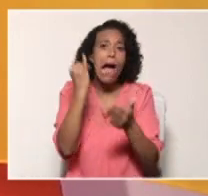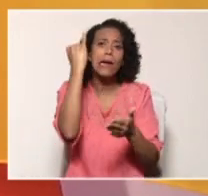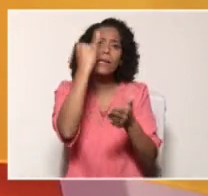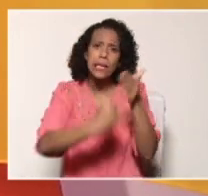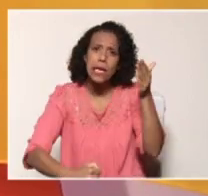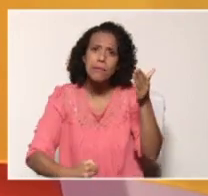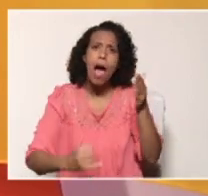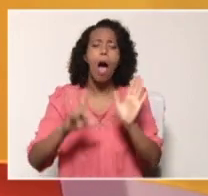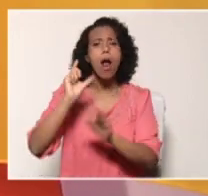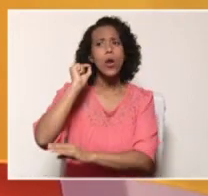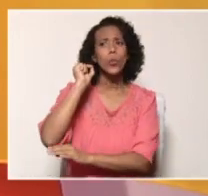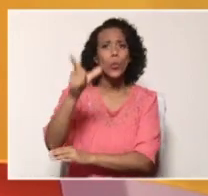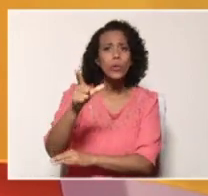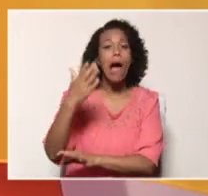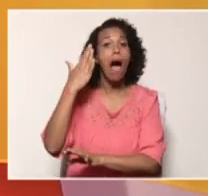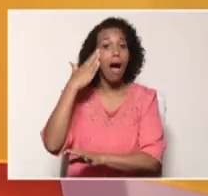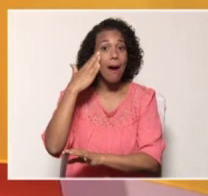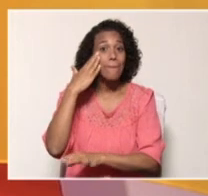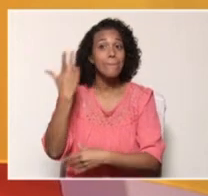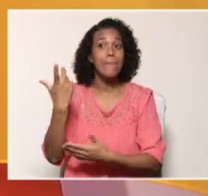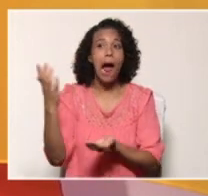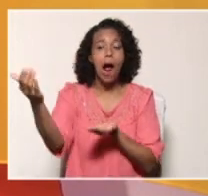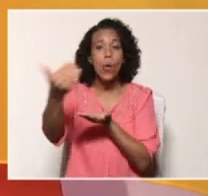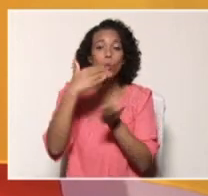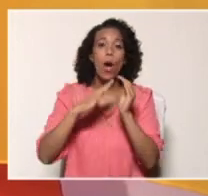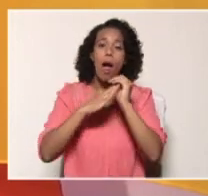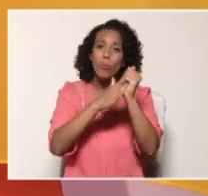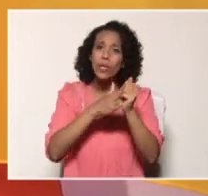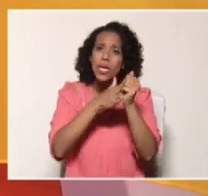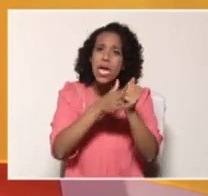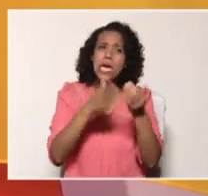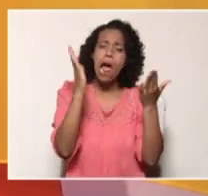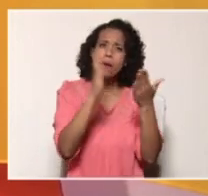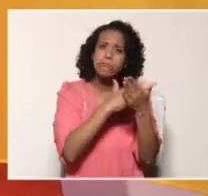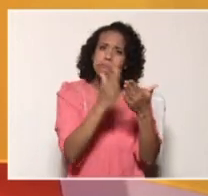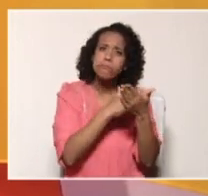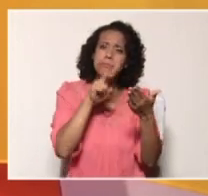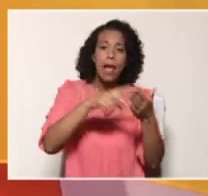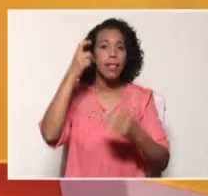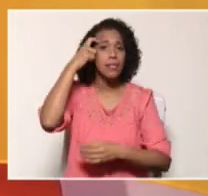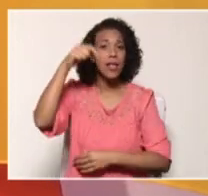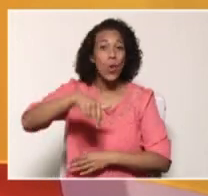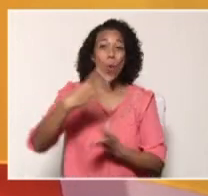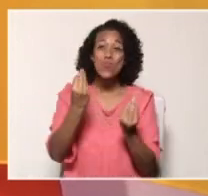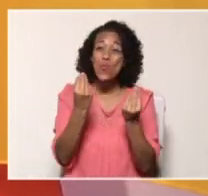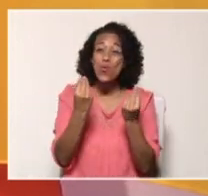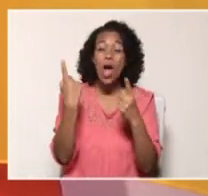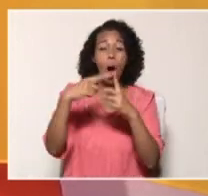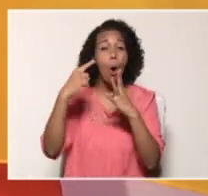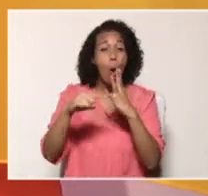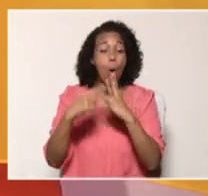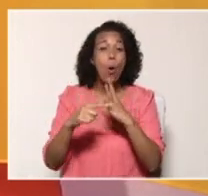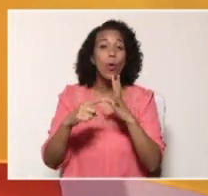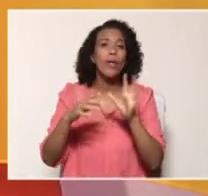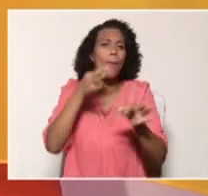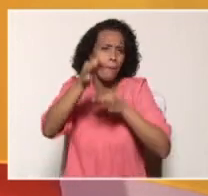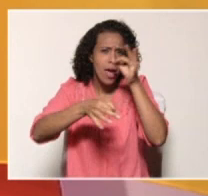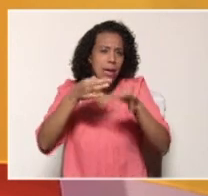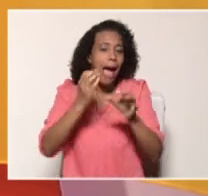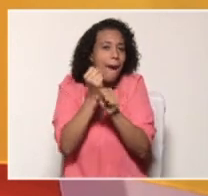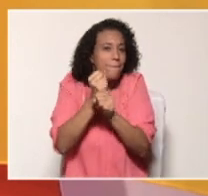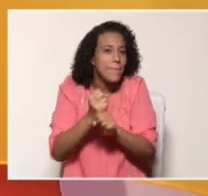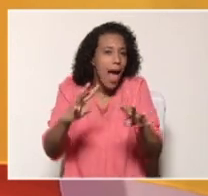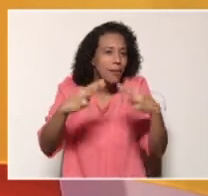suscriban al canal de Telegram Cada Familia Una Escuela para que reciban las asignaciones del día de hoy. Hay muchas otras redes y se las comentaré si se